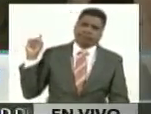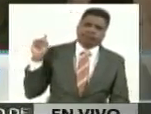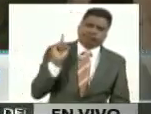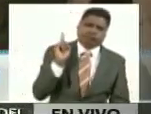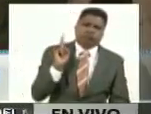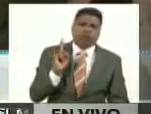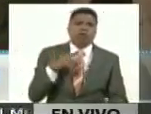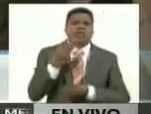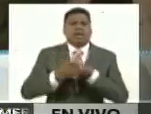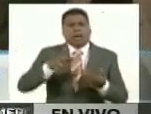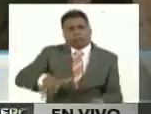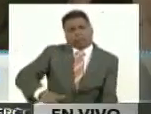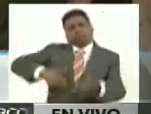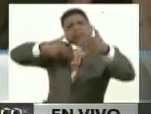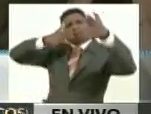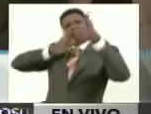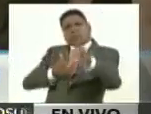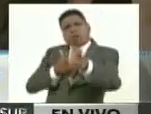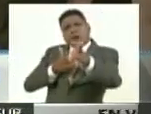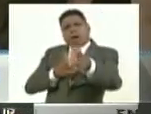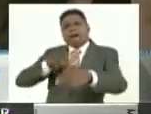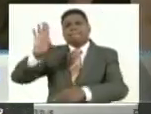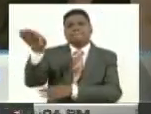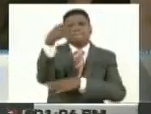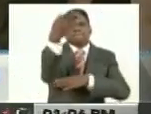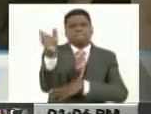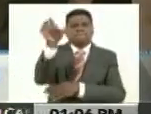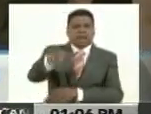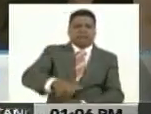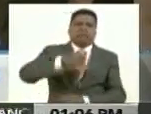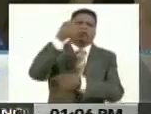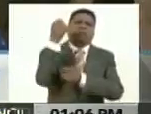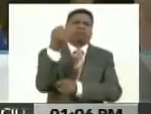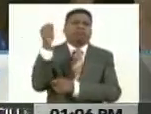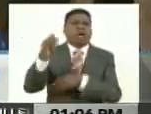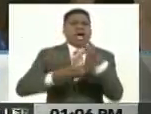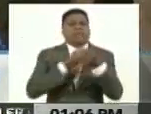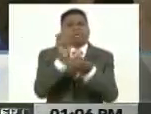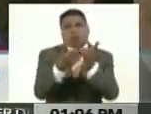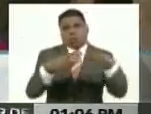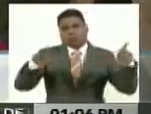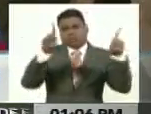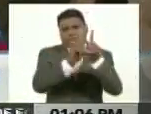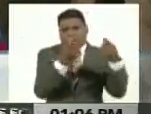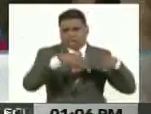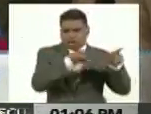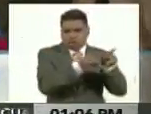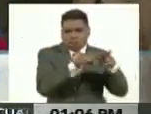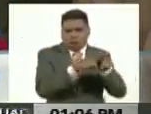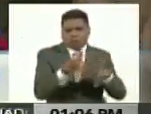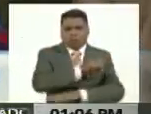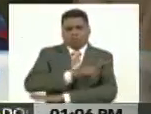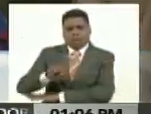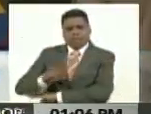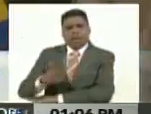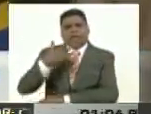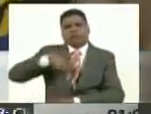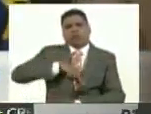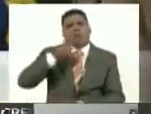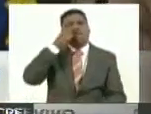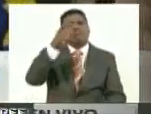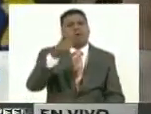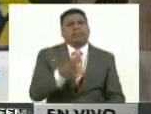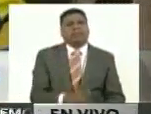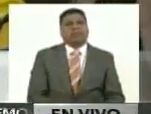recogerán nuestro fusil y nuestra bandera para continuar con dignidad lo que es ideal y deber de todo nuestro pueblo.